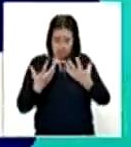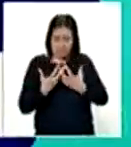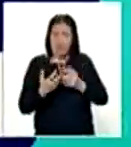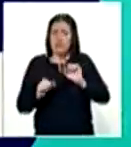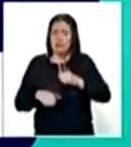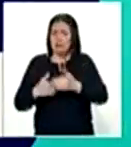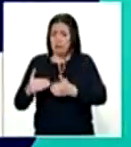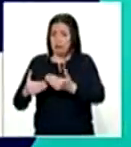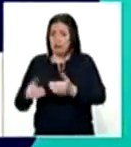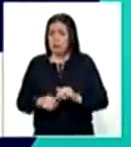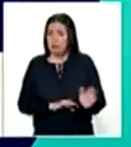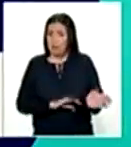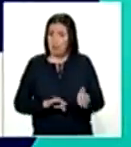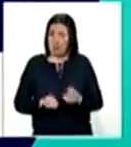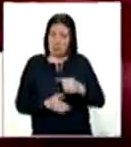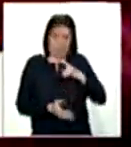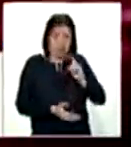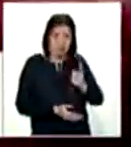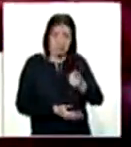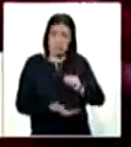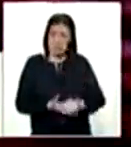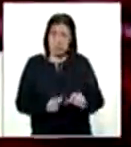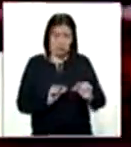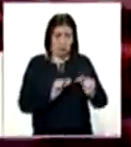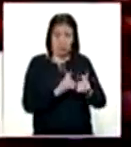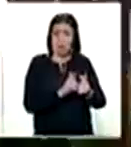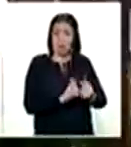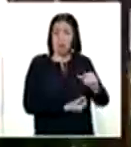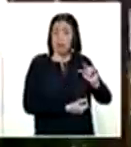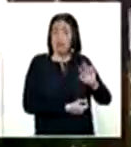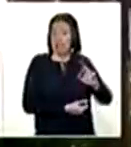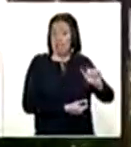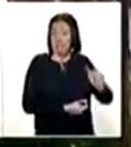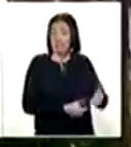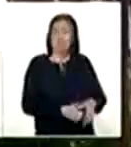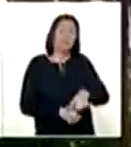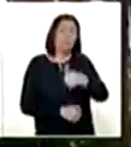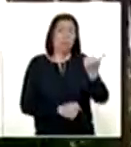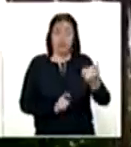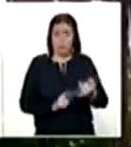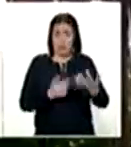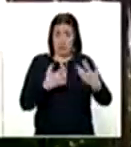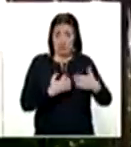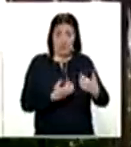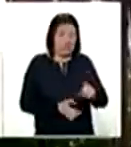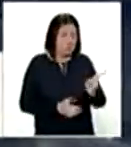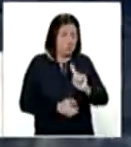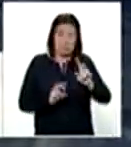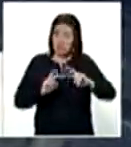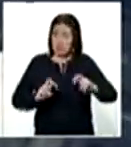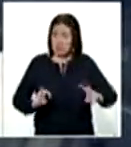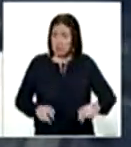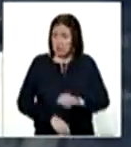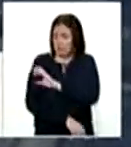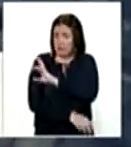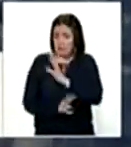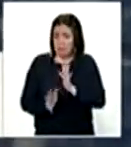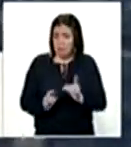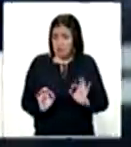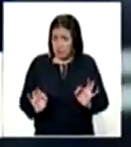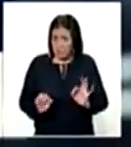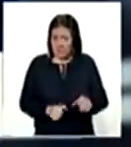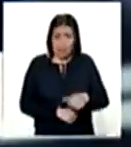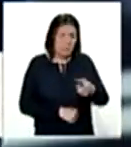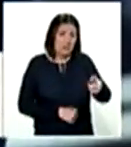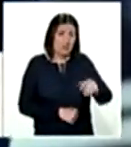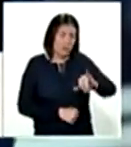proceso. La acusación resalta que Graña y Montero y otras empresas exsocias de Odebrecht no son investigadas por el Ministerio Público. Además, recuerda que